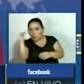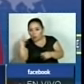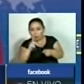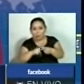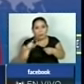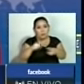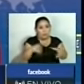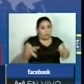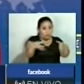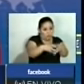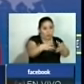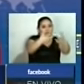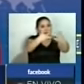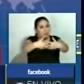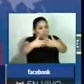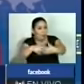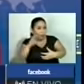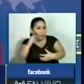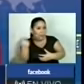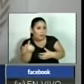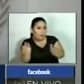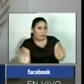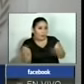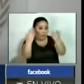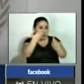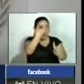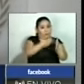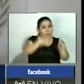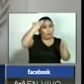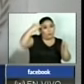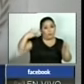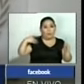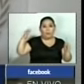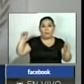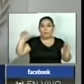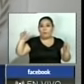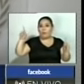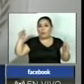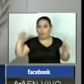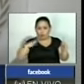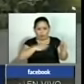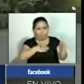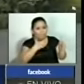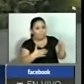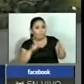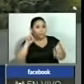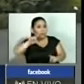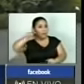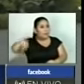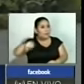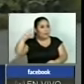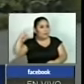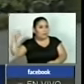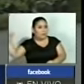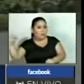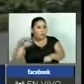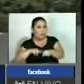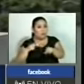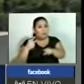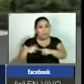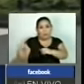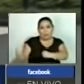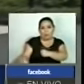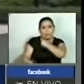filántropos, empresarios y famosos, como la cantante Madonna, que donó $1,000,000 para la campaña. Sin embargo, la iniciativa no contó